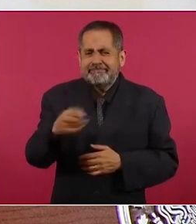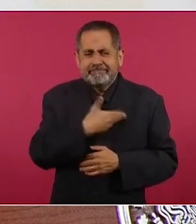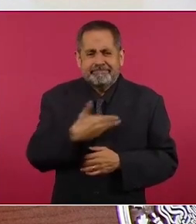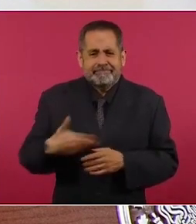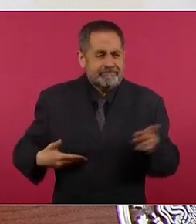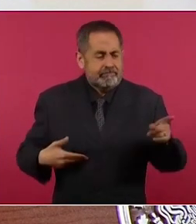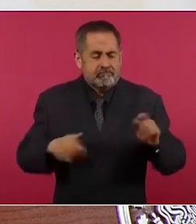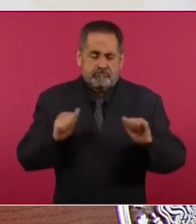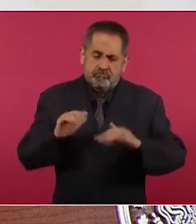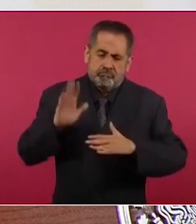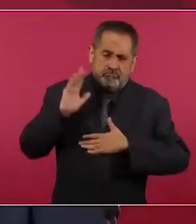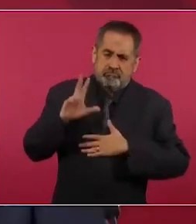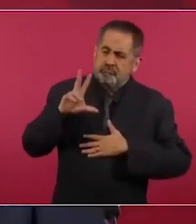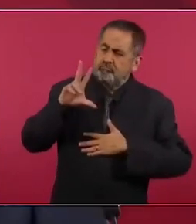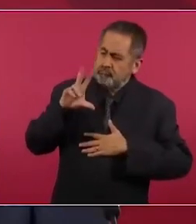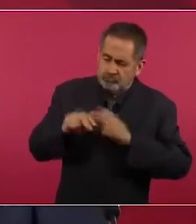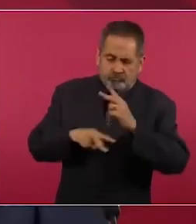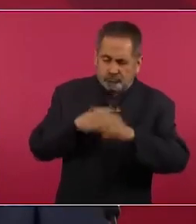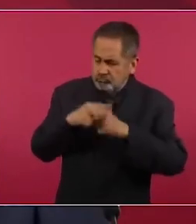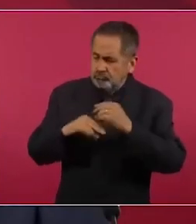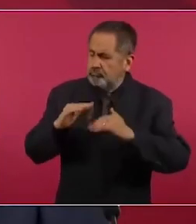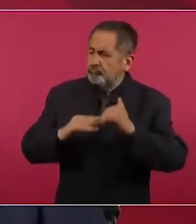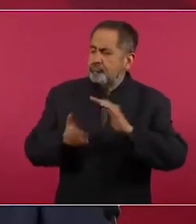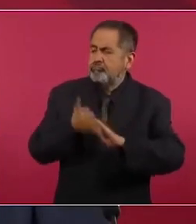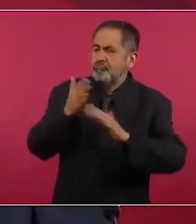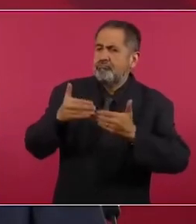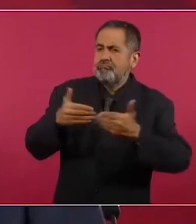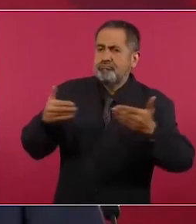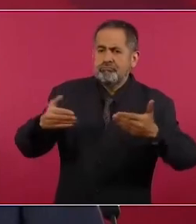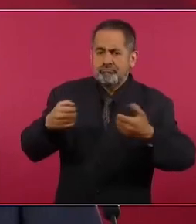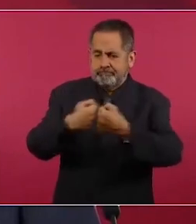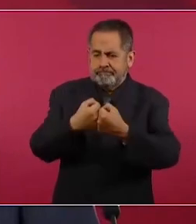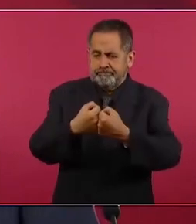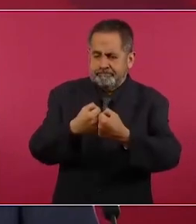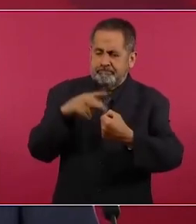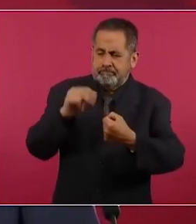se comprometió a no construir el muro en la frontera,